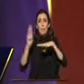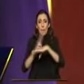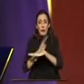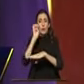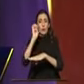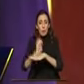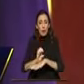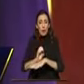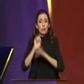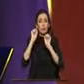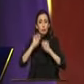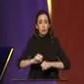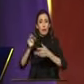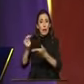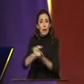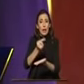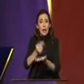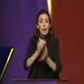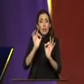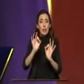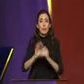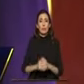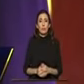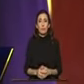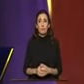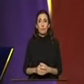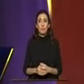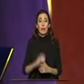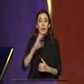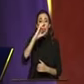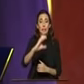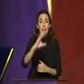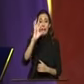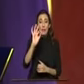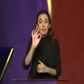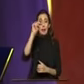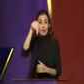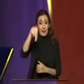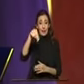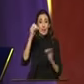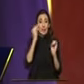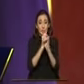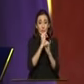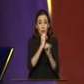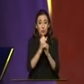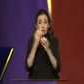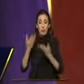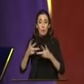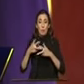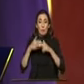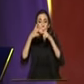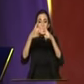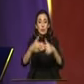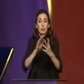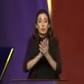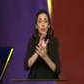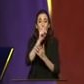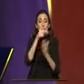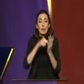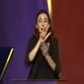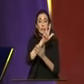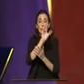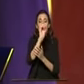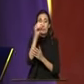al crédito. La Corporación Financiera Nacional prestó ya 1.300 millones de dólares que generaron